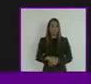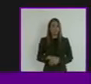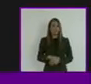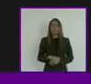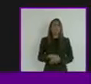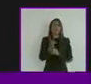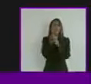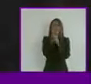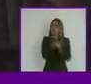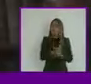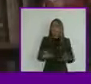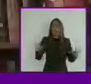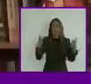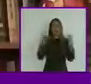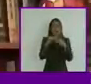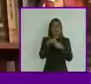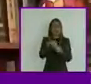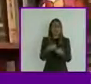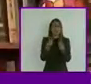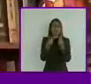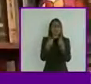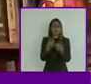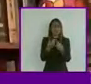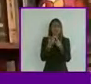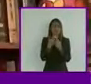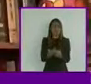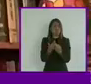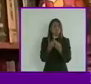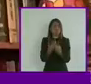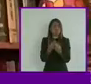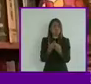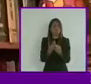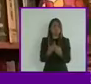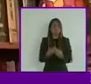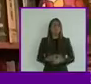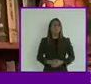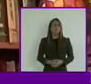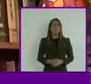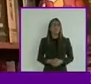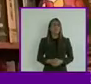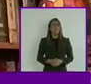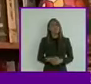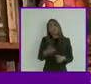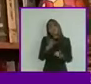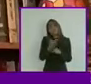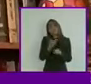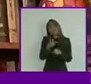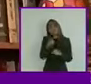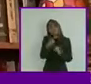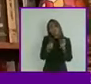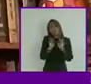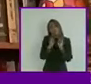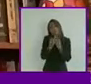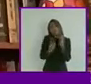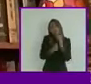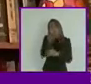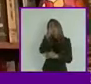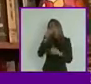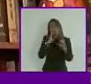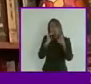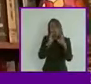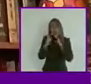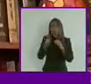saturamiento de información que manejan y que nos obliga propiamente la nueva manera de comunicarnos propiamente y sobre todo recibir